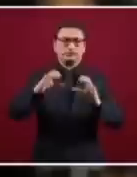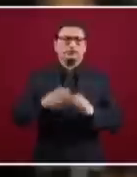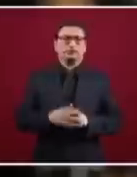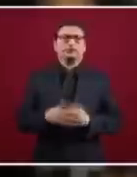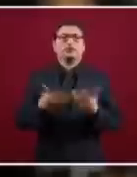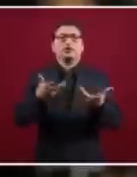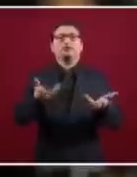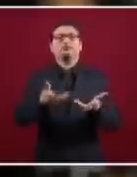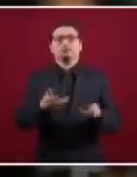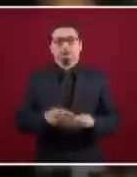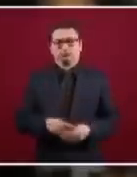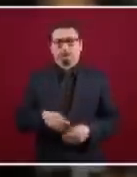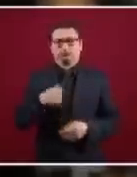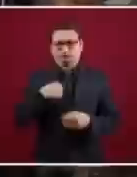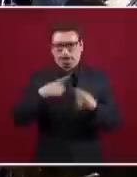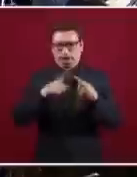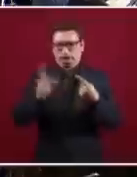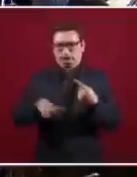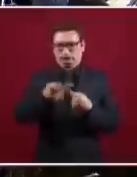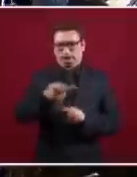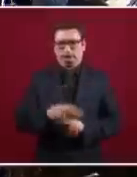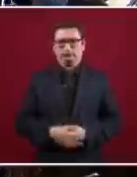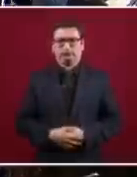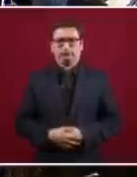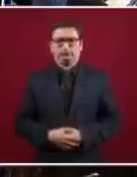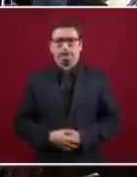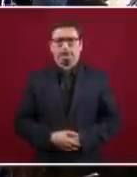momento y esa sería mi primer pregunta